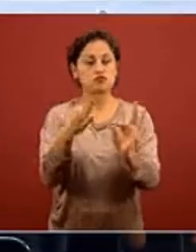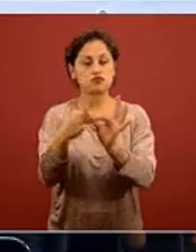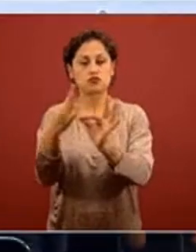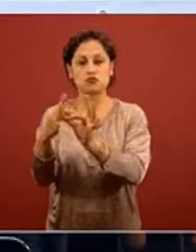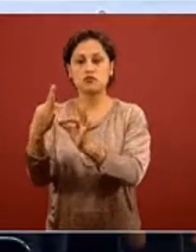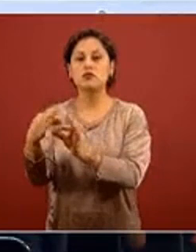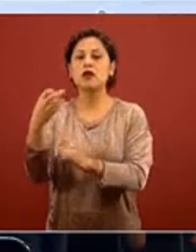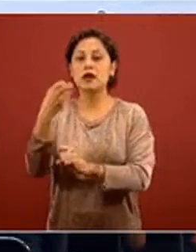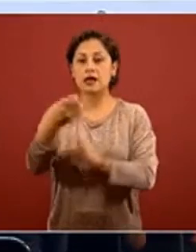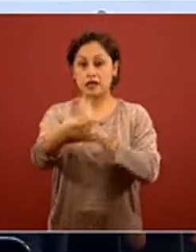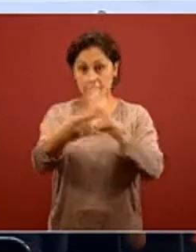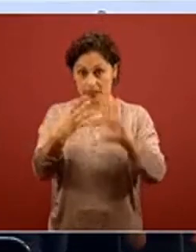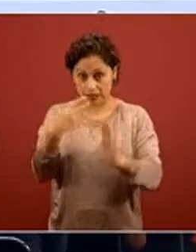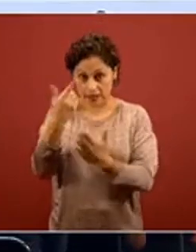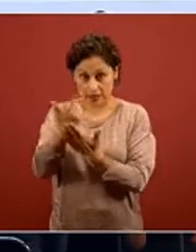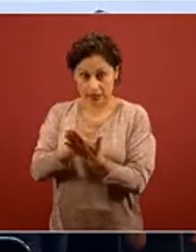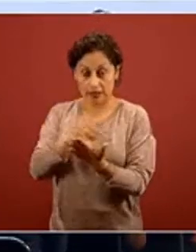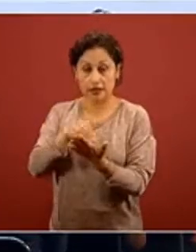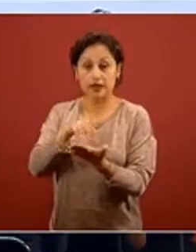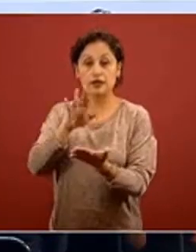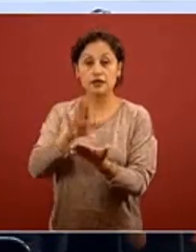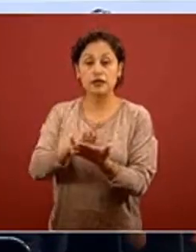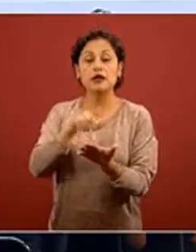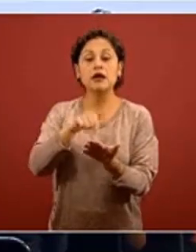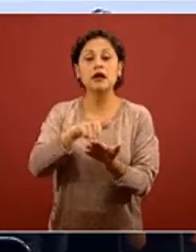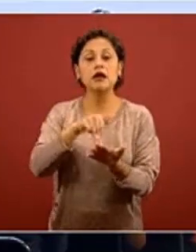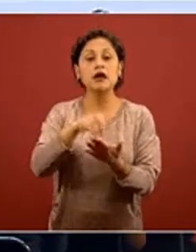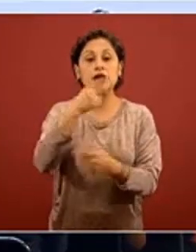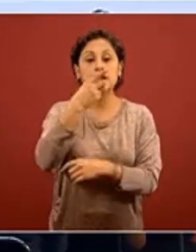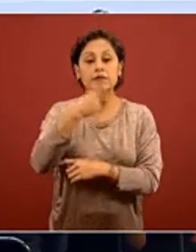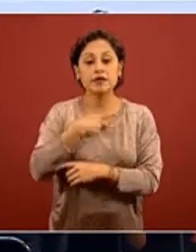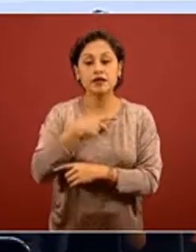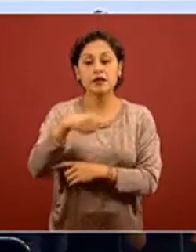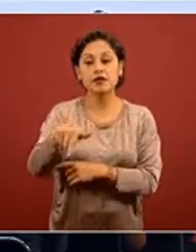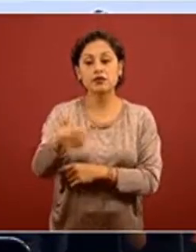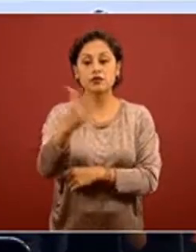esta notificación nos informan que hay